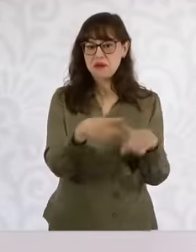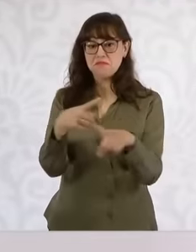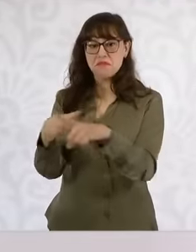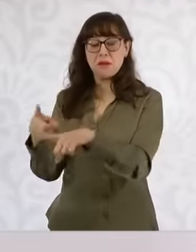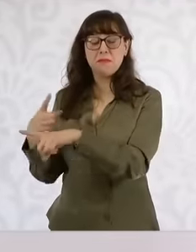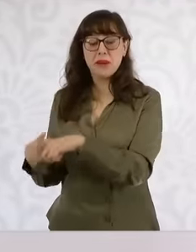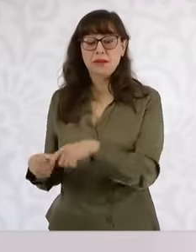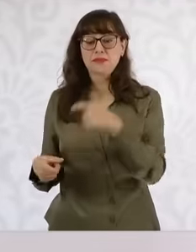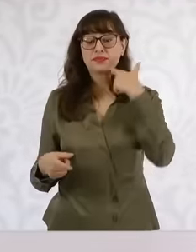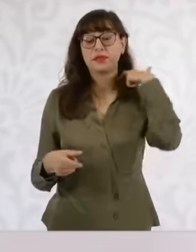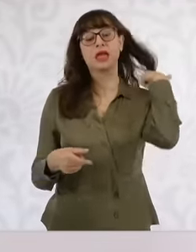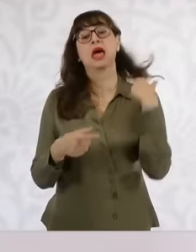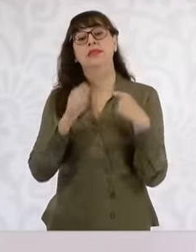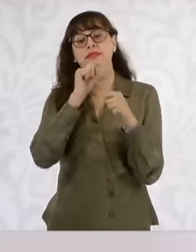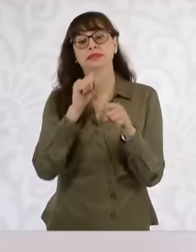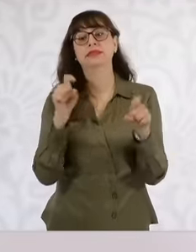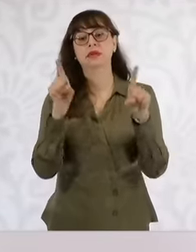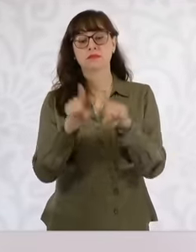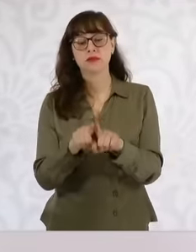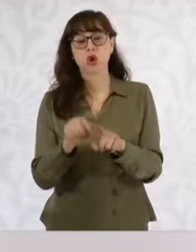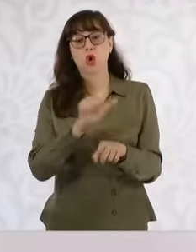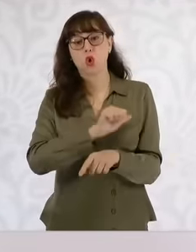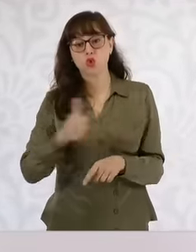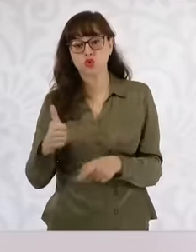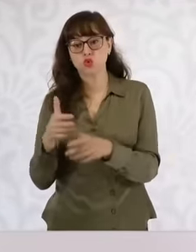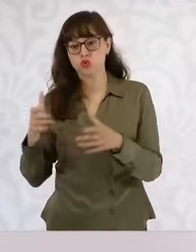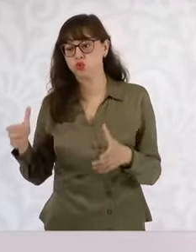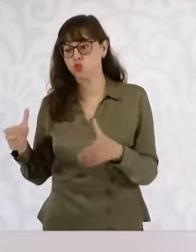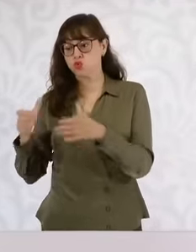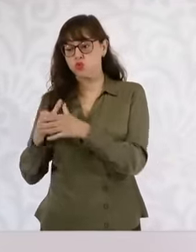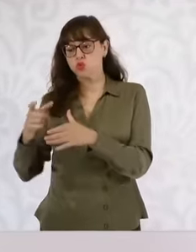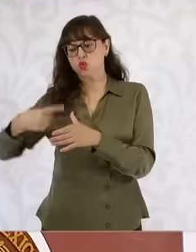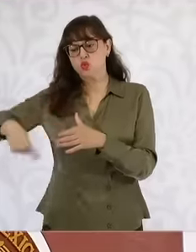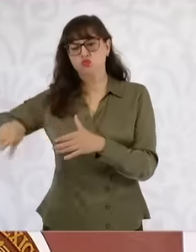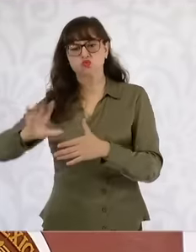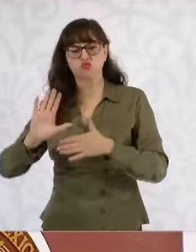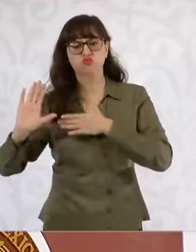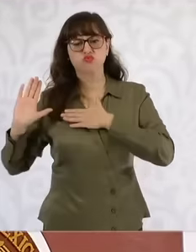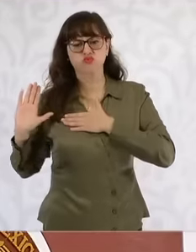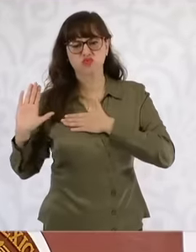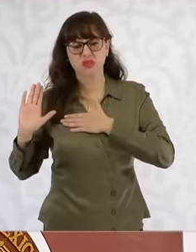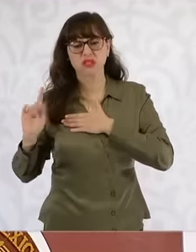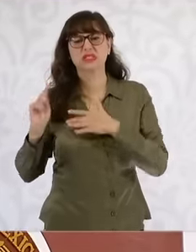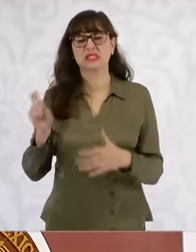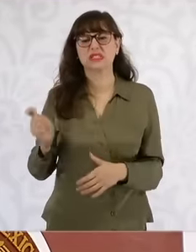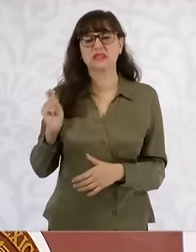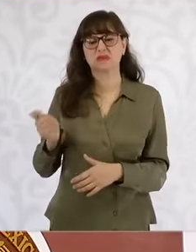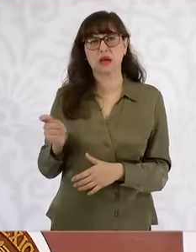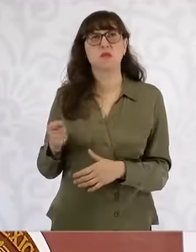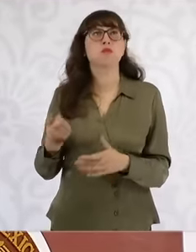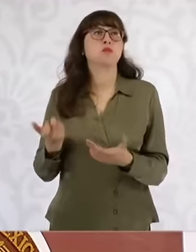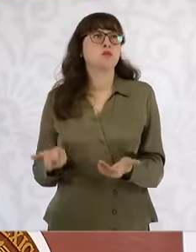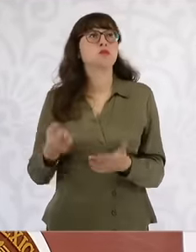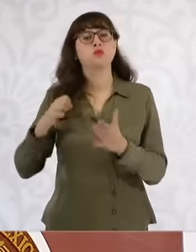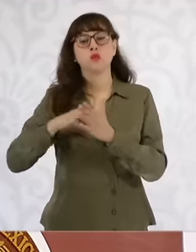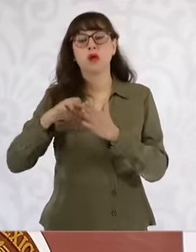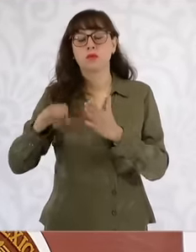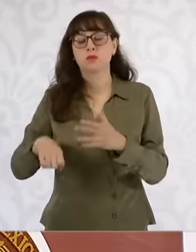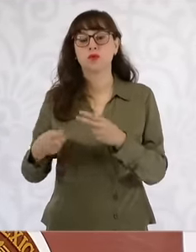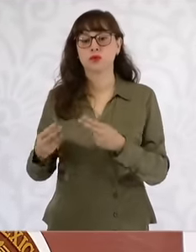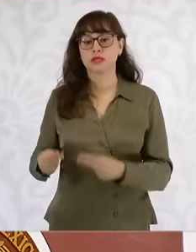un espacio para grupos que se llama de compromiso, donde entran sectores de